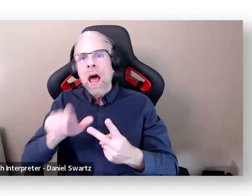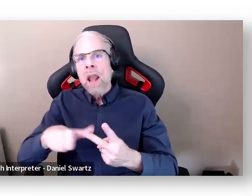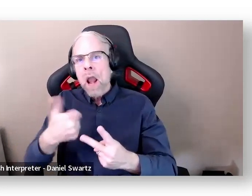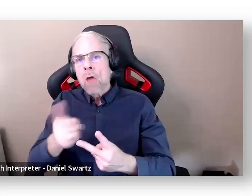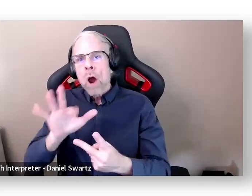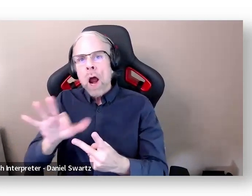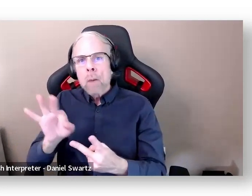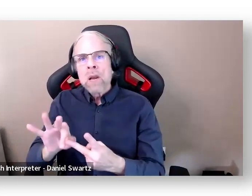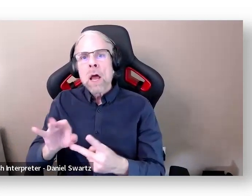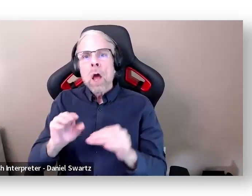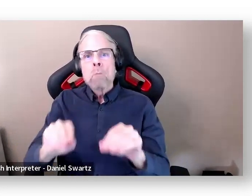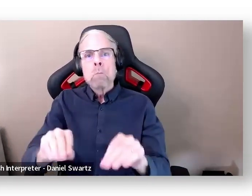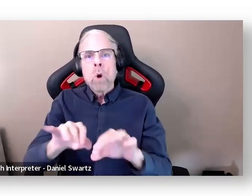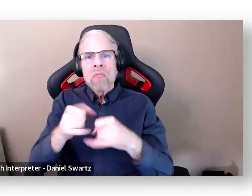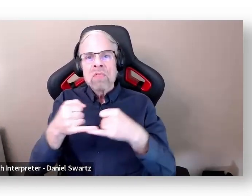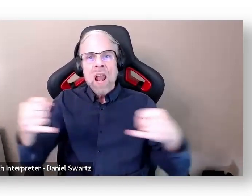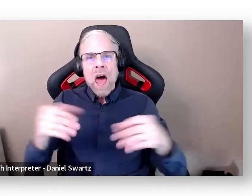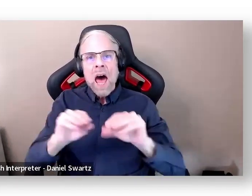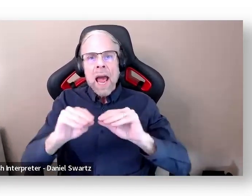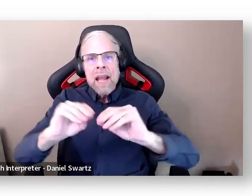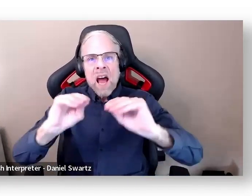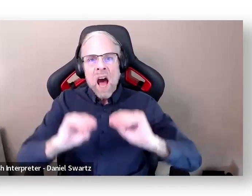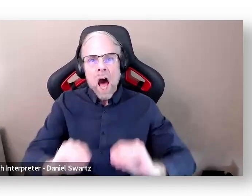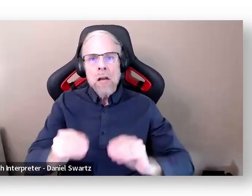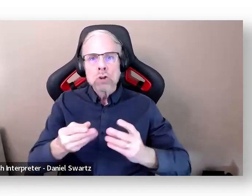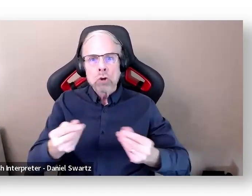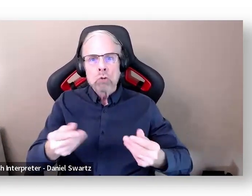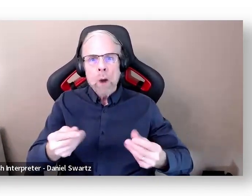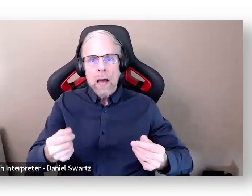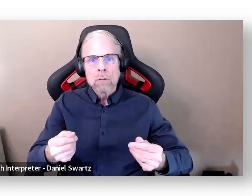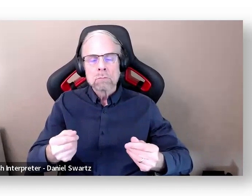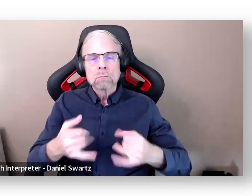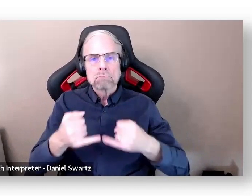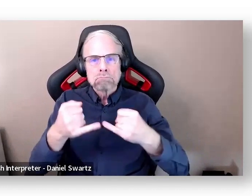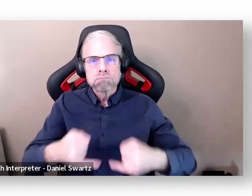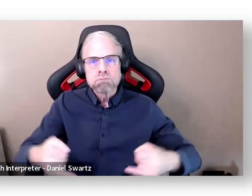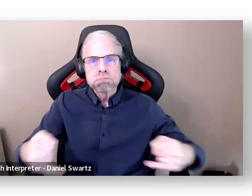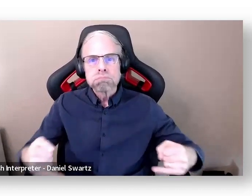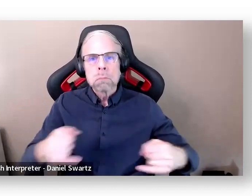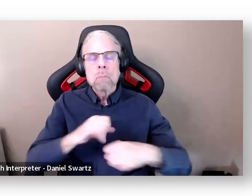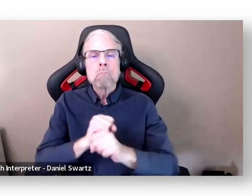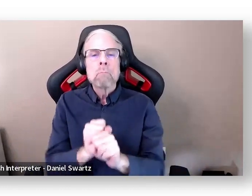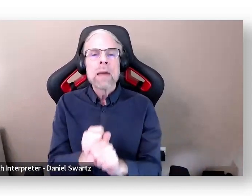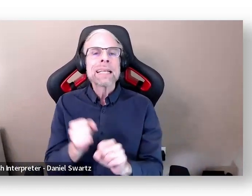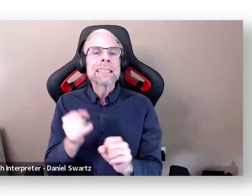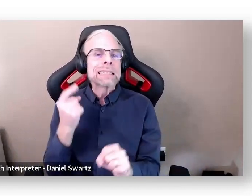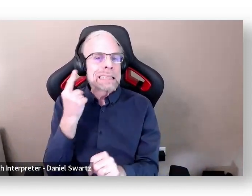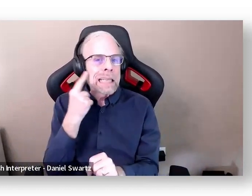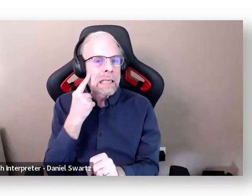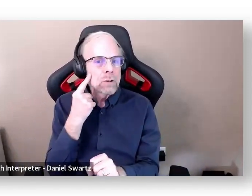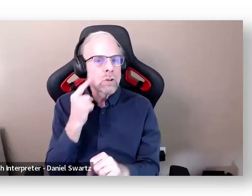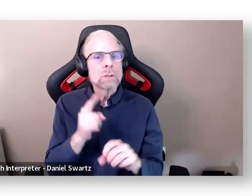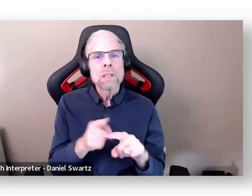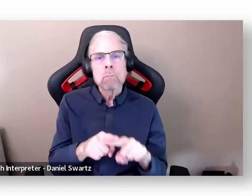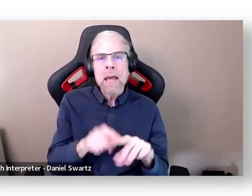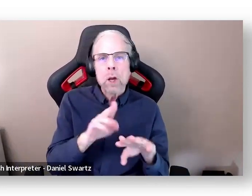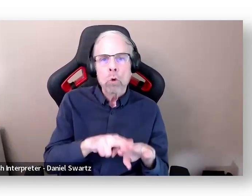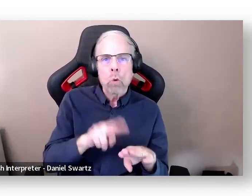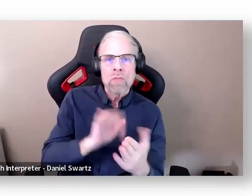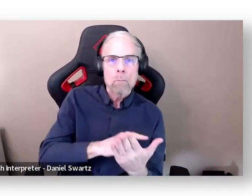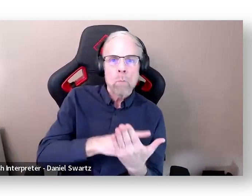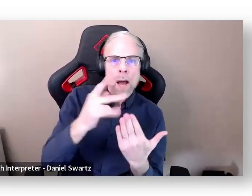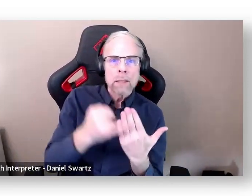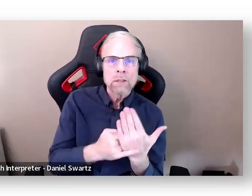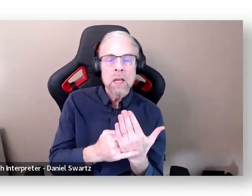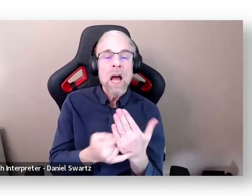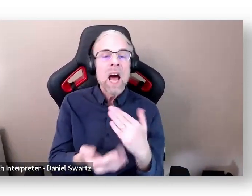Le podemos poner un conductor cubierto o también instalar algunas líneas eléctricas bajo tierra. Y lo